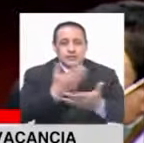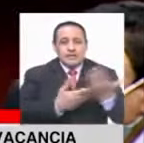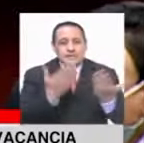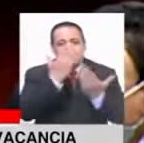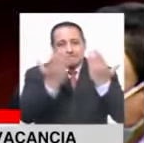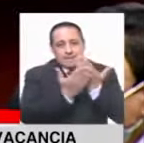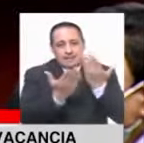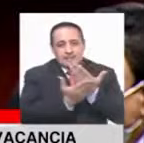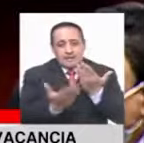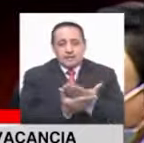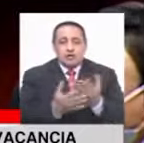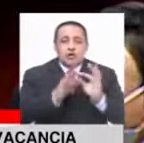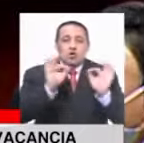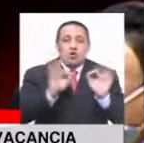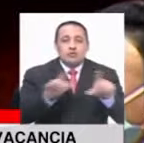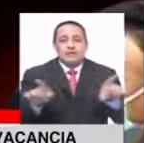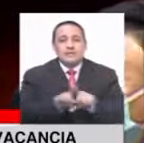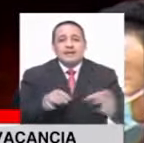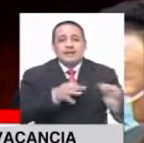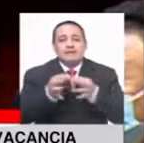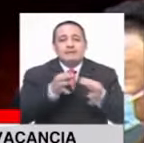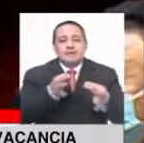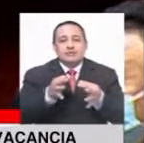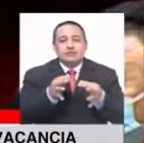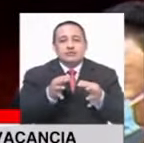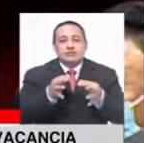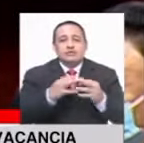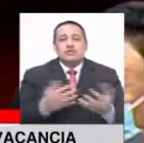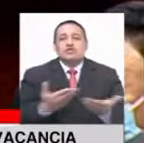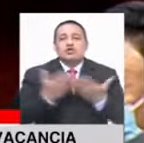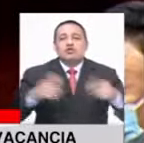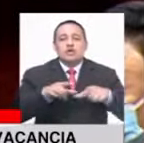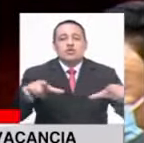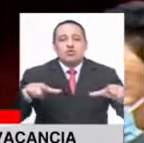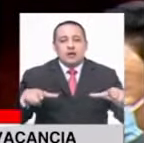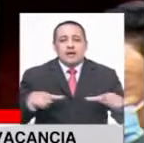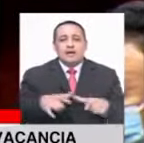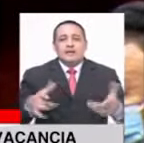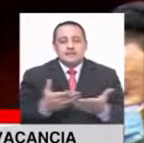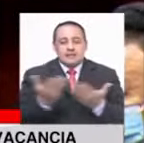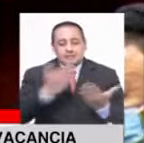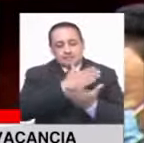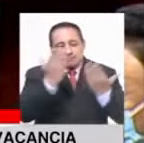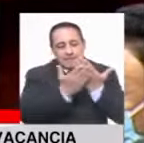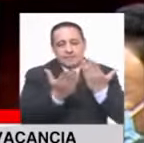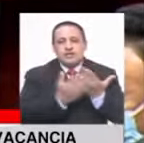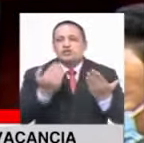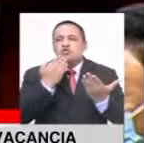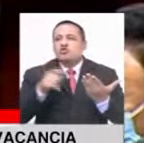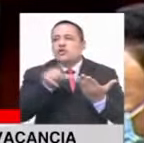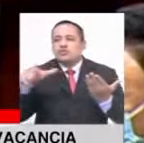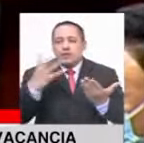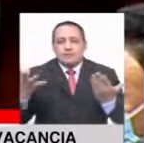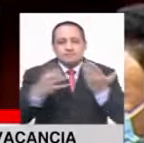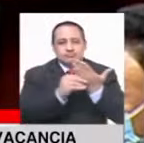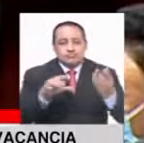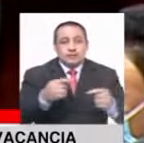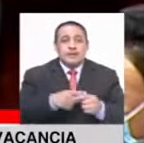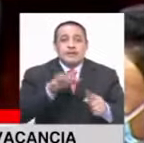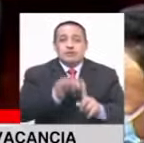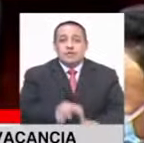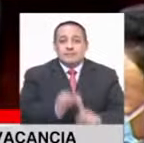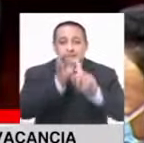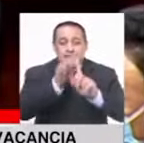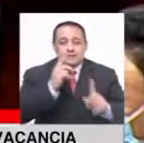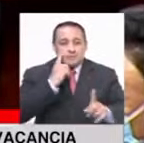lo acrediten, o en su defecto la indicación del lugar donde dichos documentos se encuentren. Tiene preferencia en el orden del día y